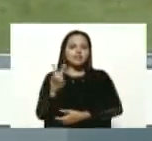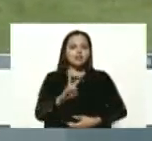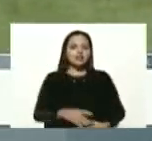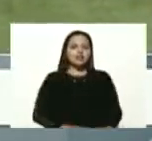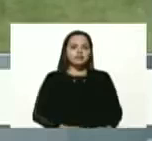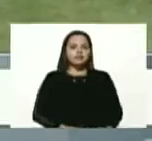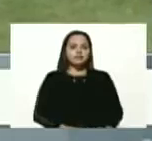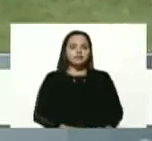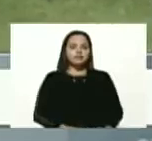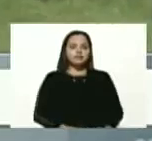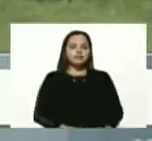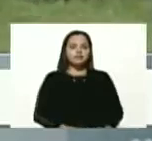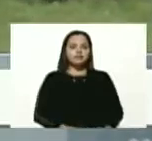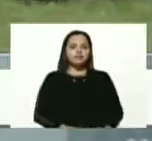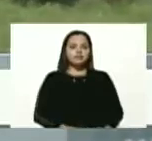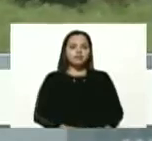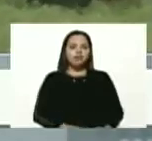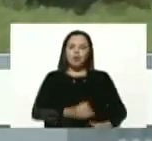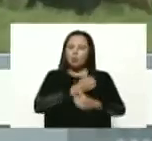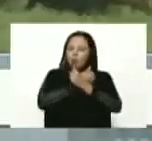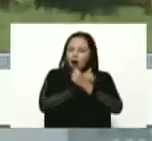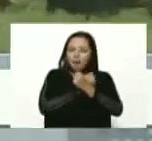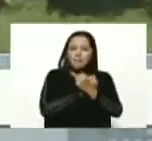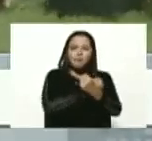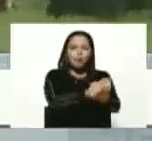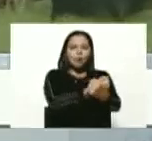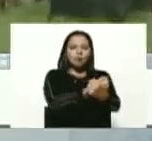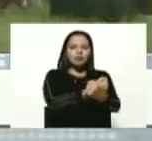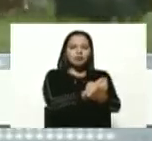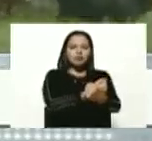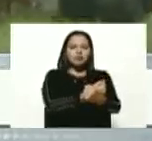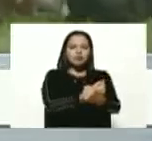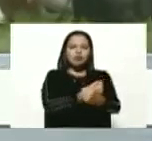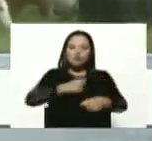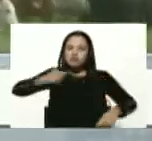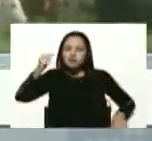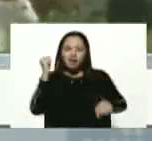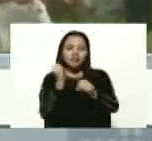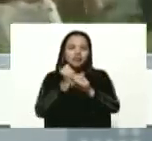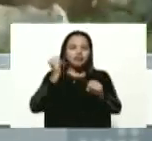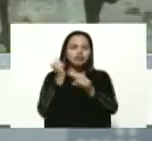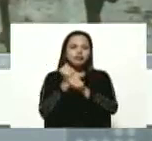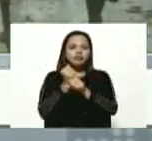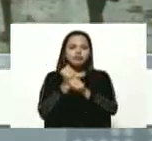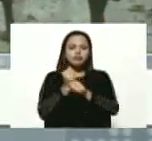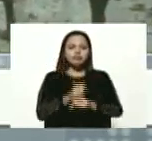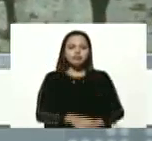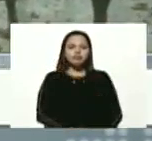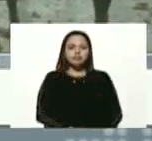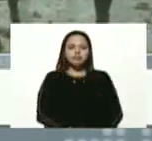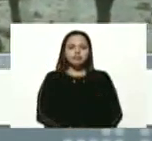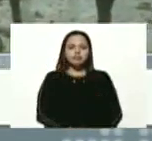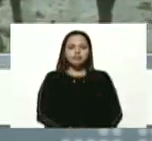chico, con amor, con trabajo. ¿Ah?